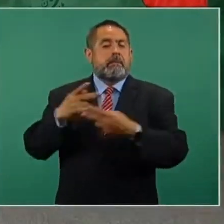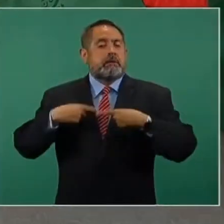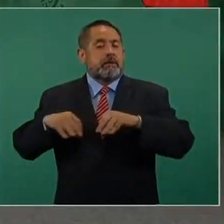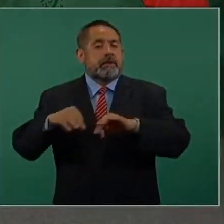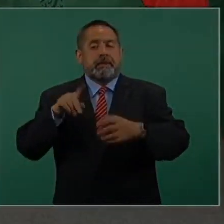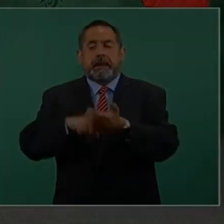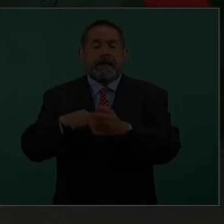Gracias.